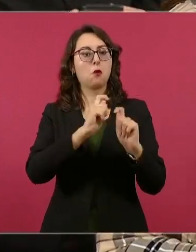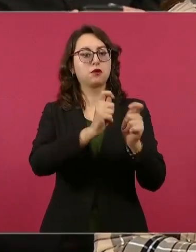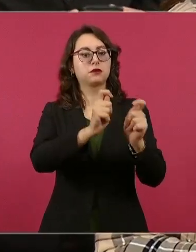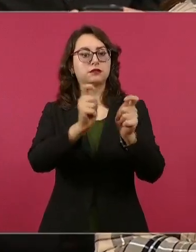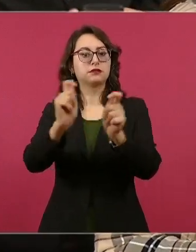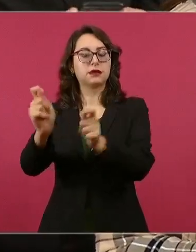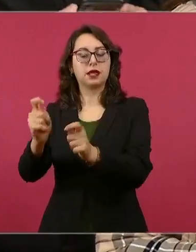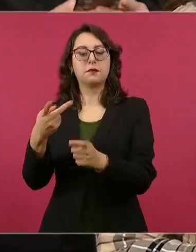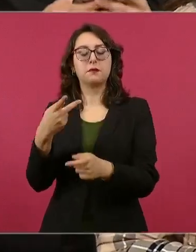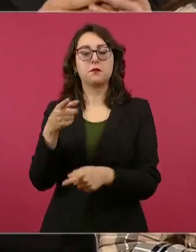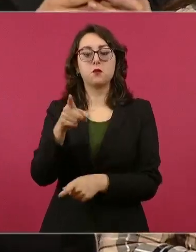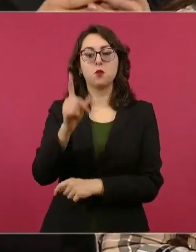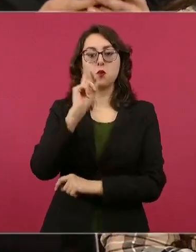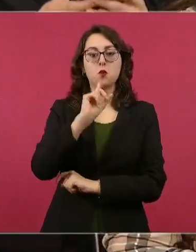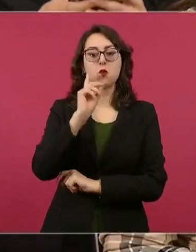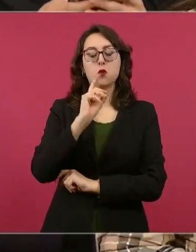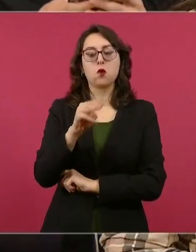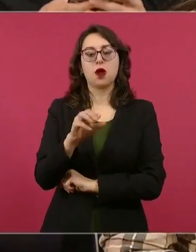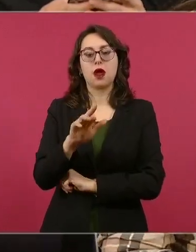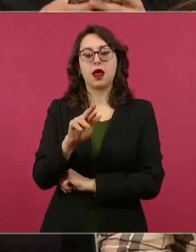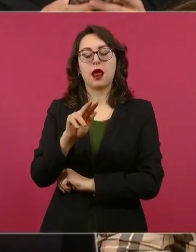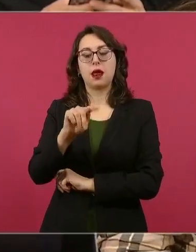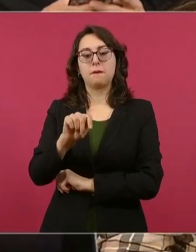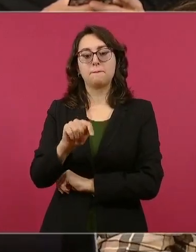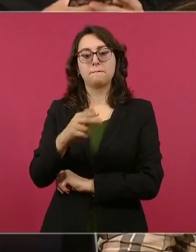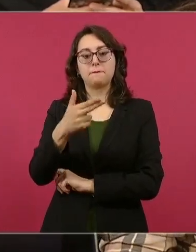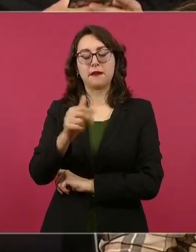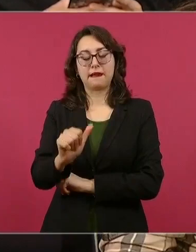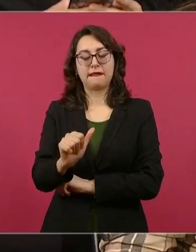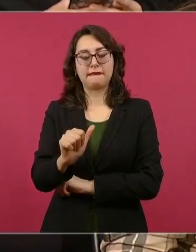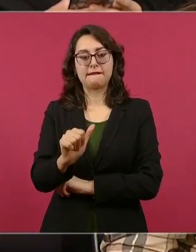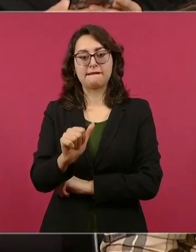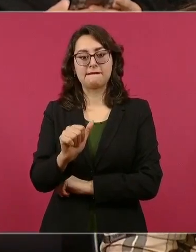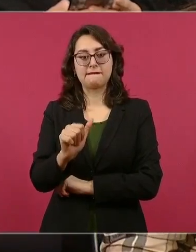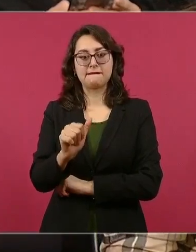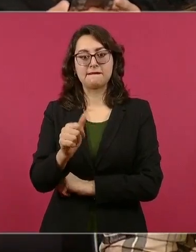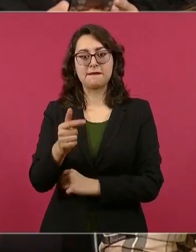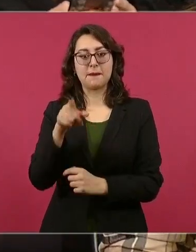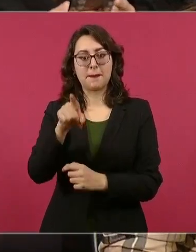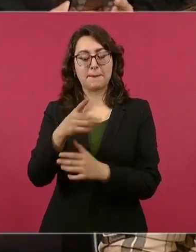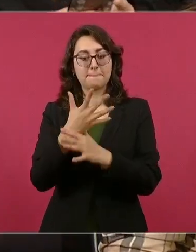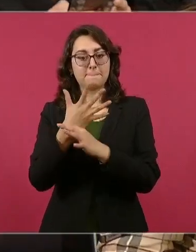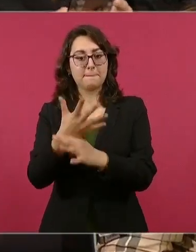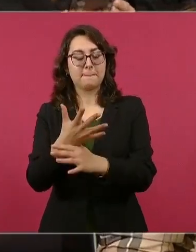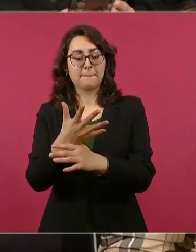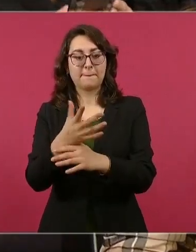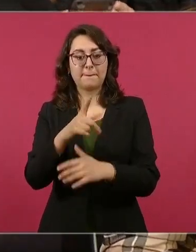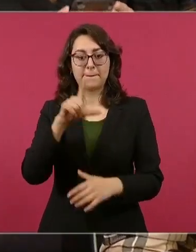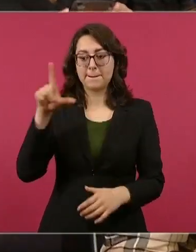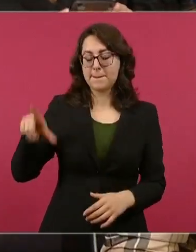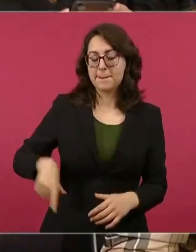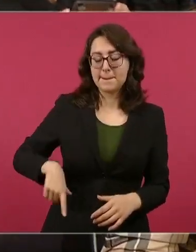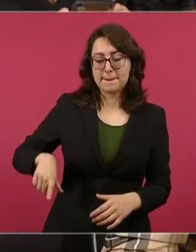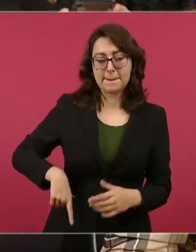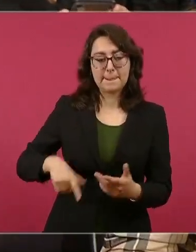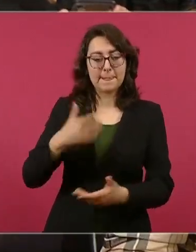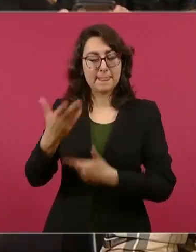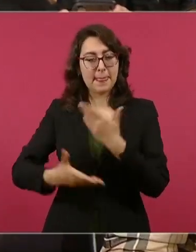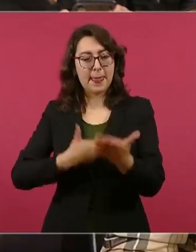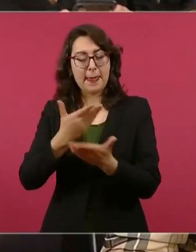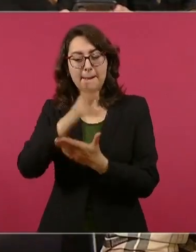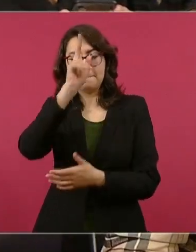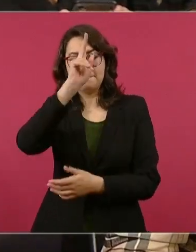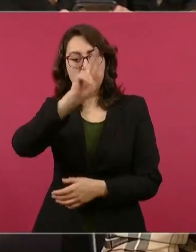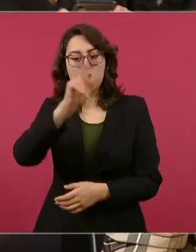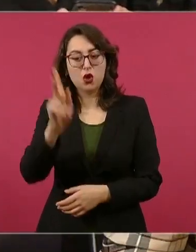a víctimas, Marta Yuridia Rodríguez, es literal, así la calificaron, como la peor funcionaria que les ha tocado. Entonces,